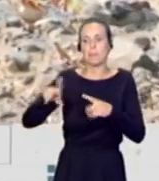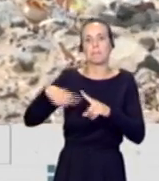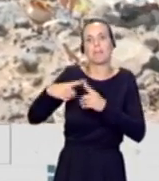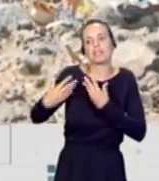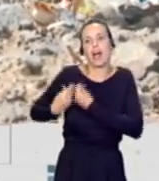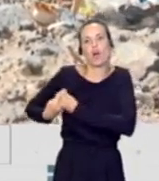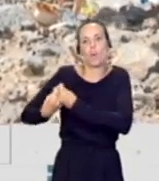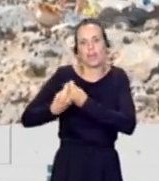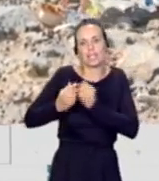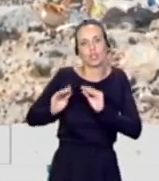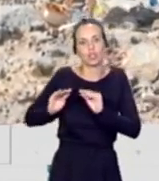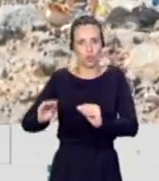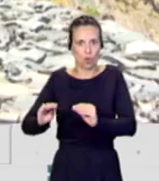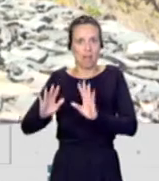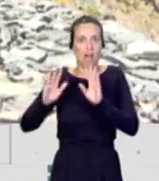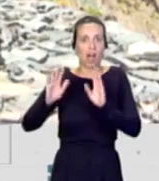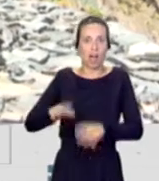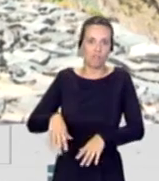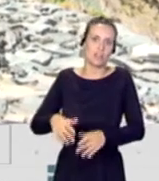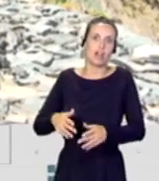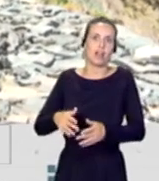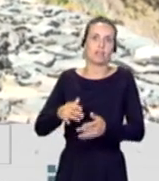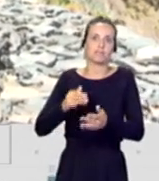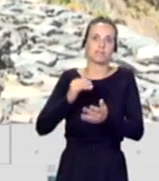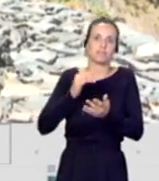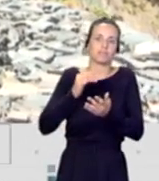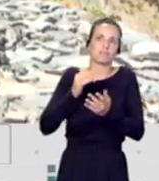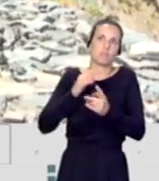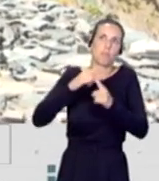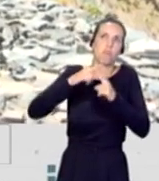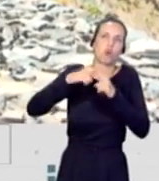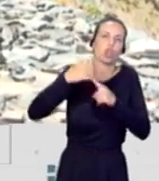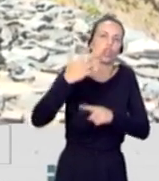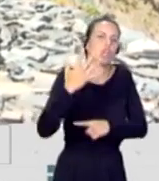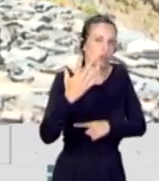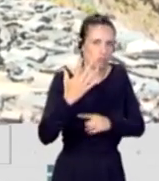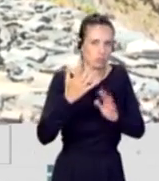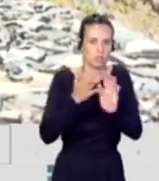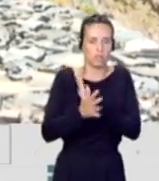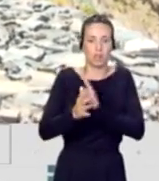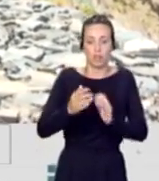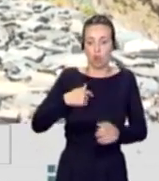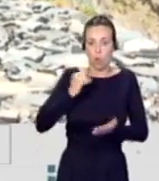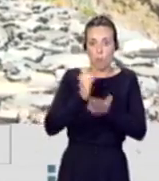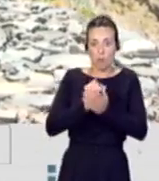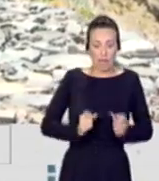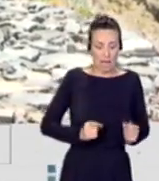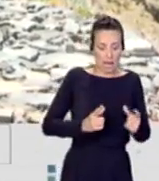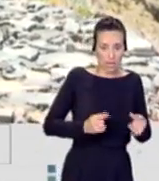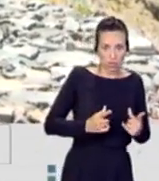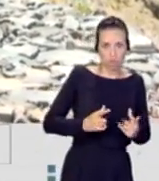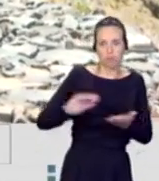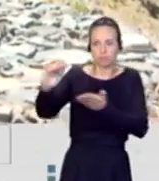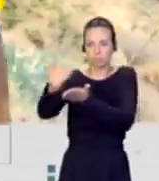que hemos valorado coste prueba, impacto económico. Multiplicas por 5 el coste total de la prueba, algo que para la